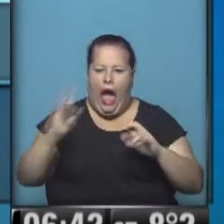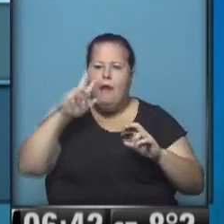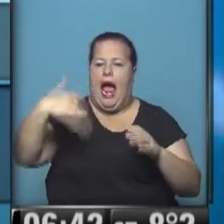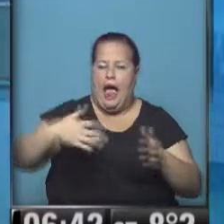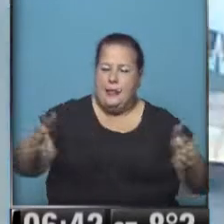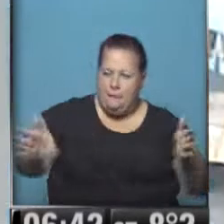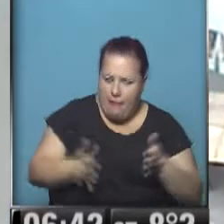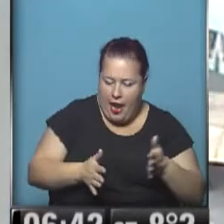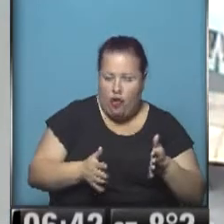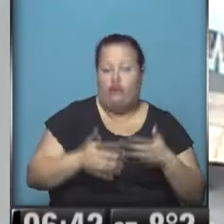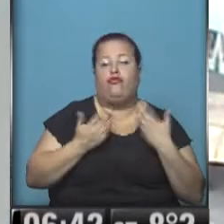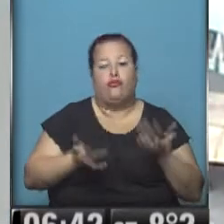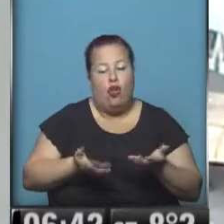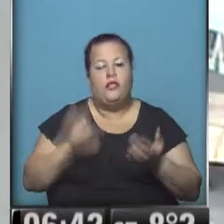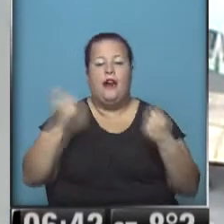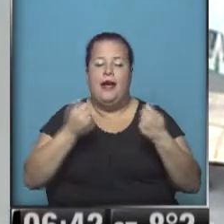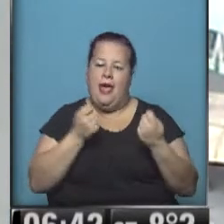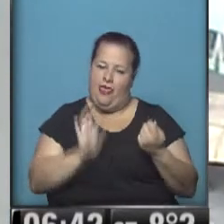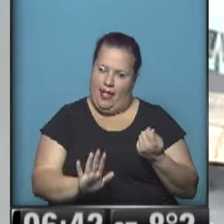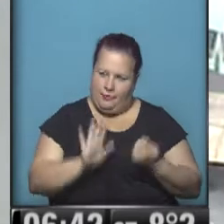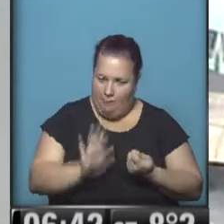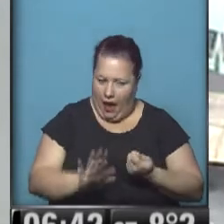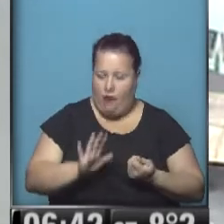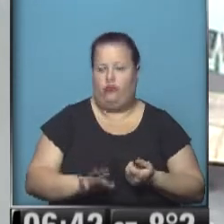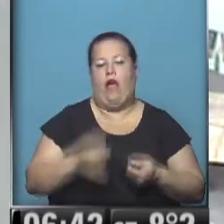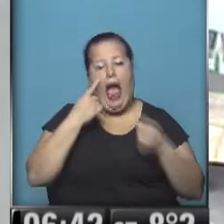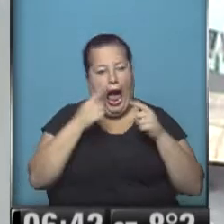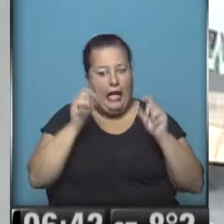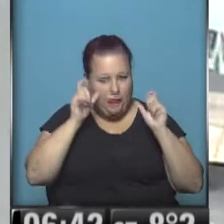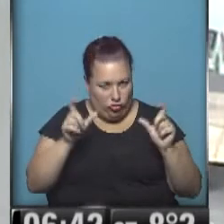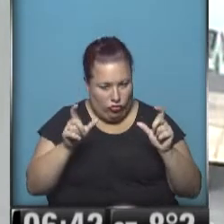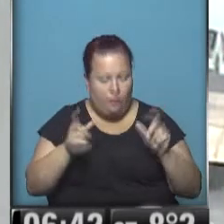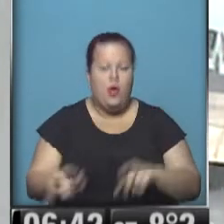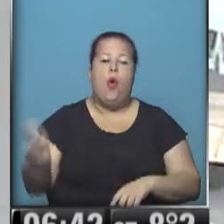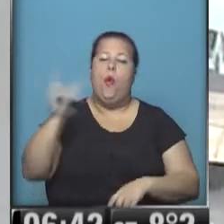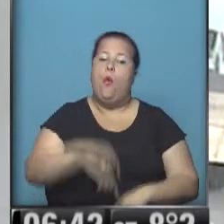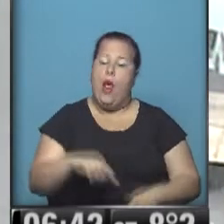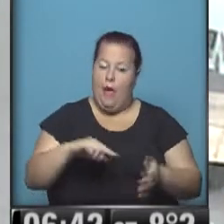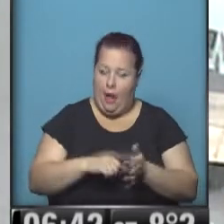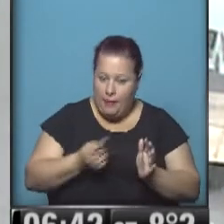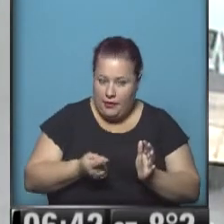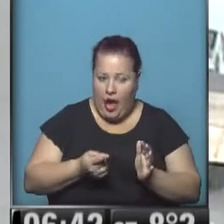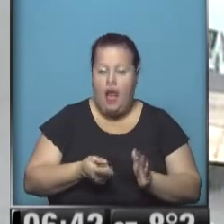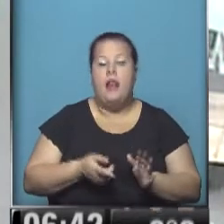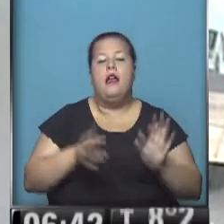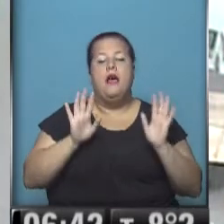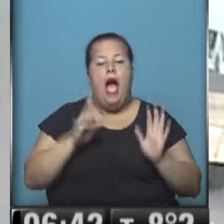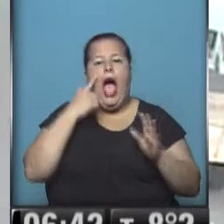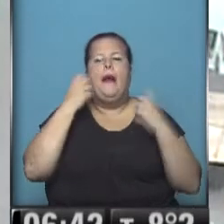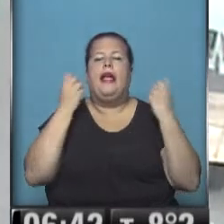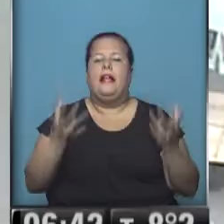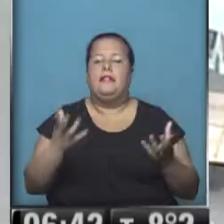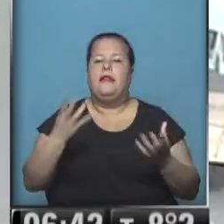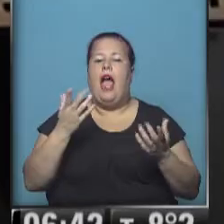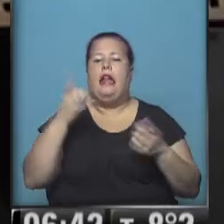por lo tanto la velocidad de la ciudad tiene para mostrar cómo están funcionando